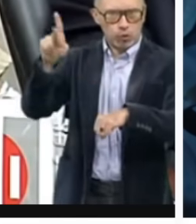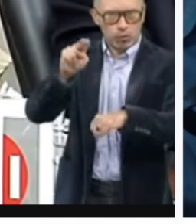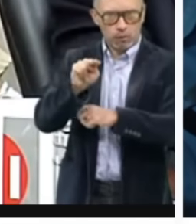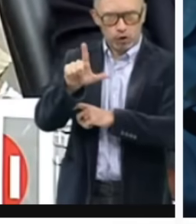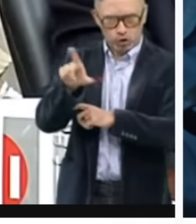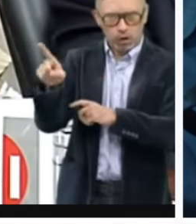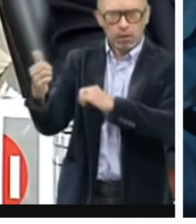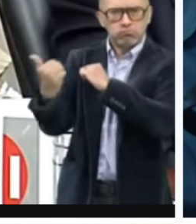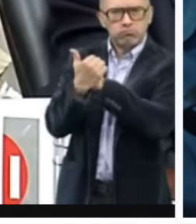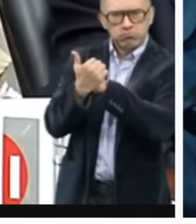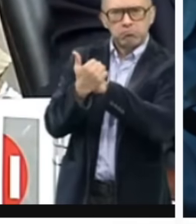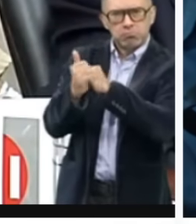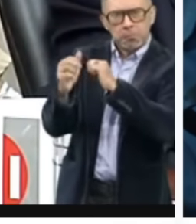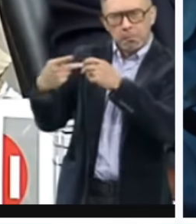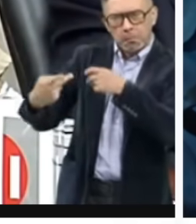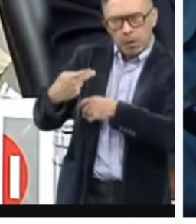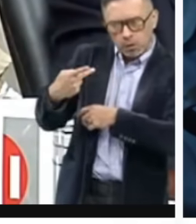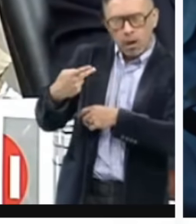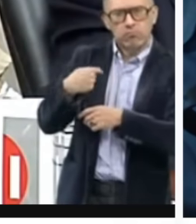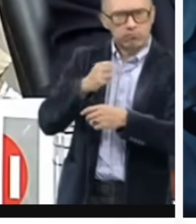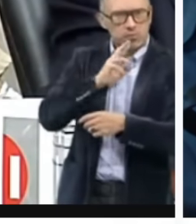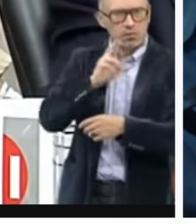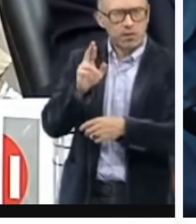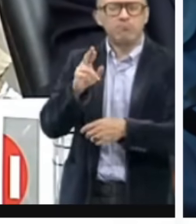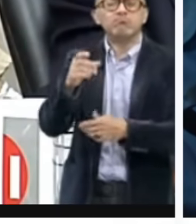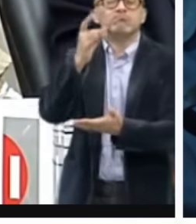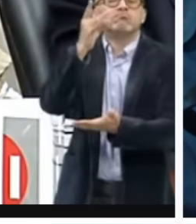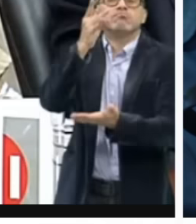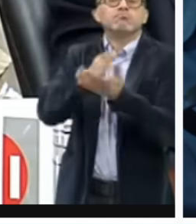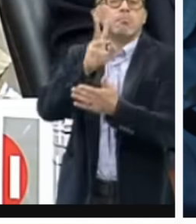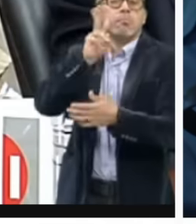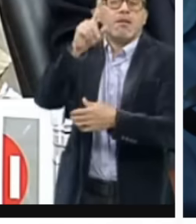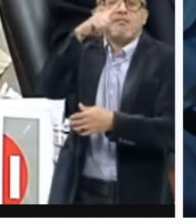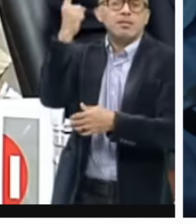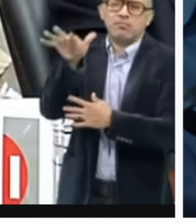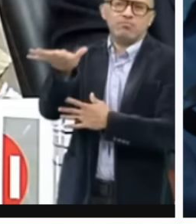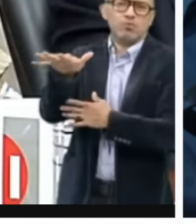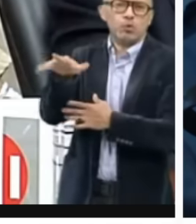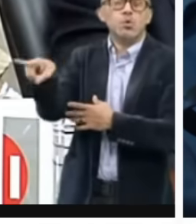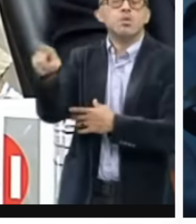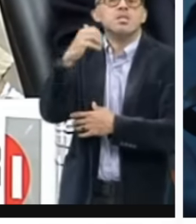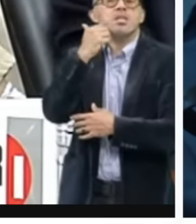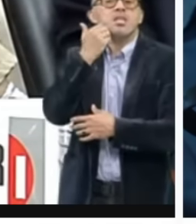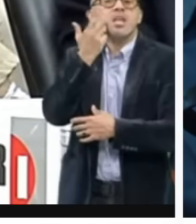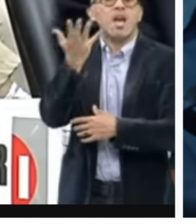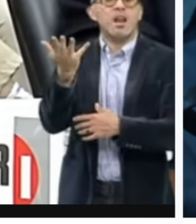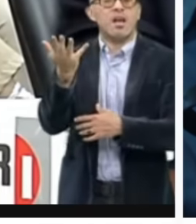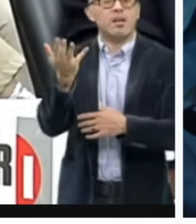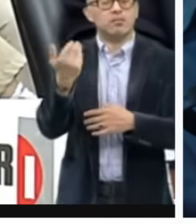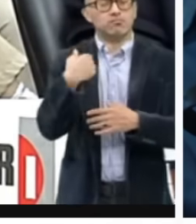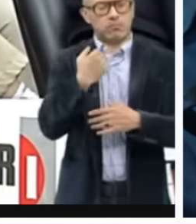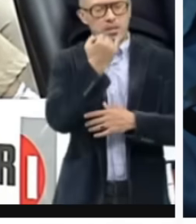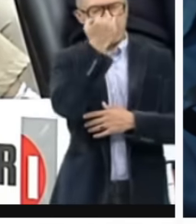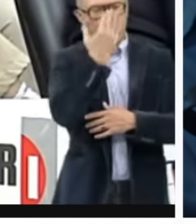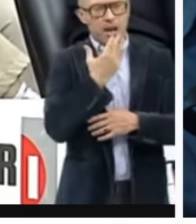García mete una impugnación ante el INE para tratar de tirar el nombramiento que hizo el Congreso